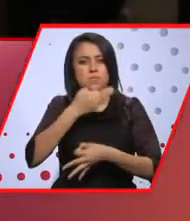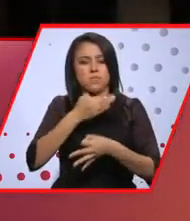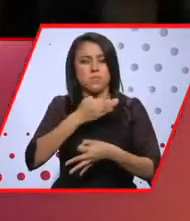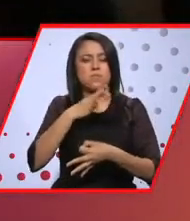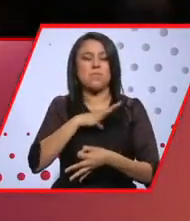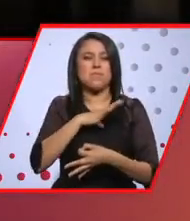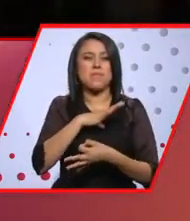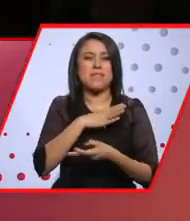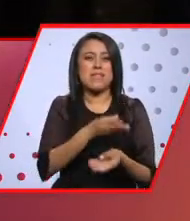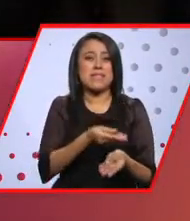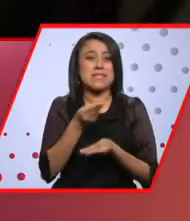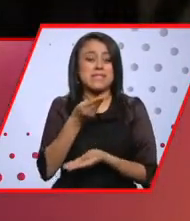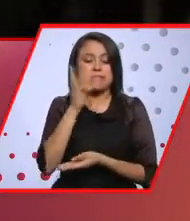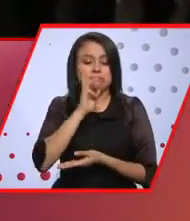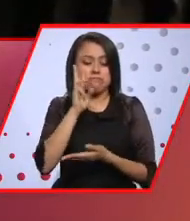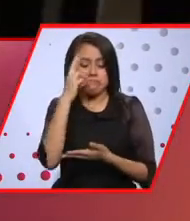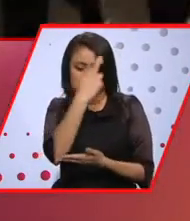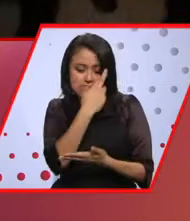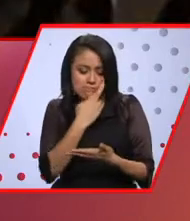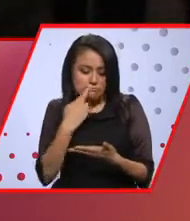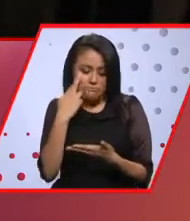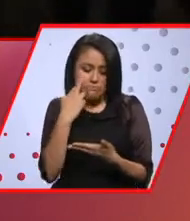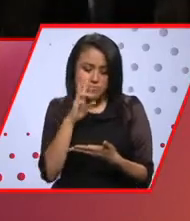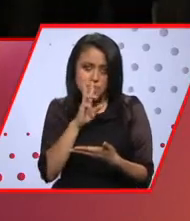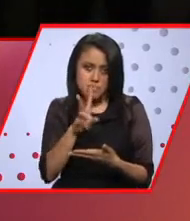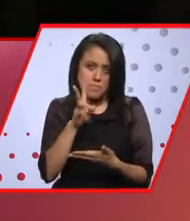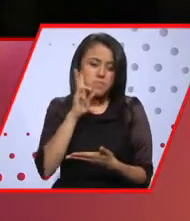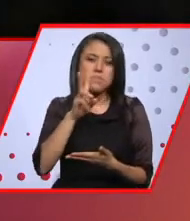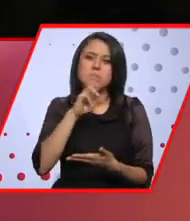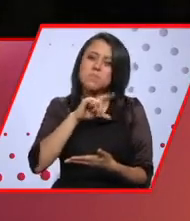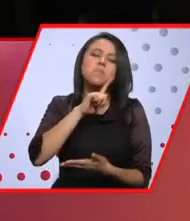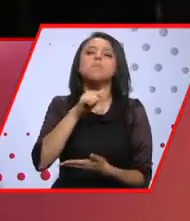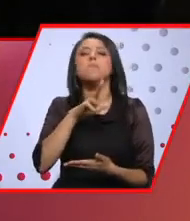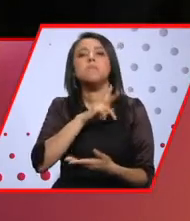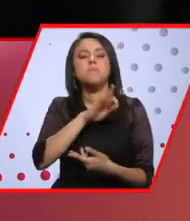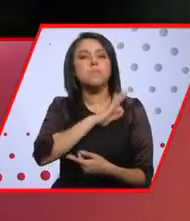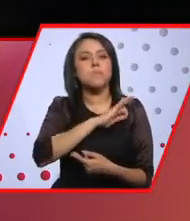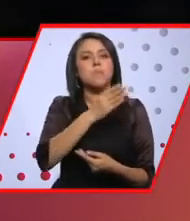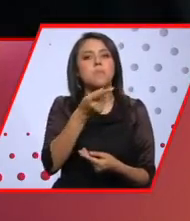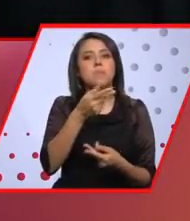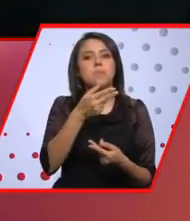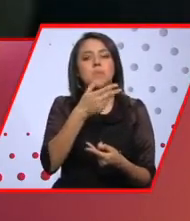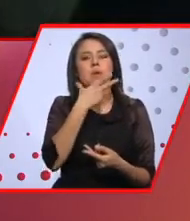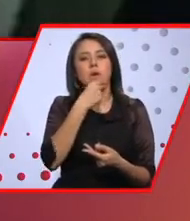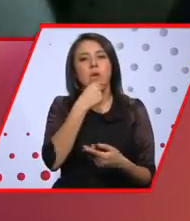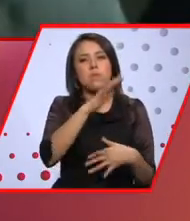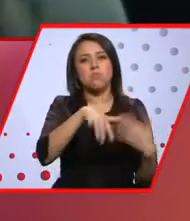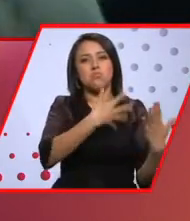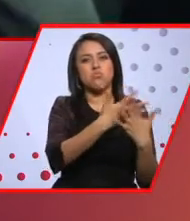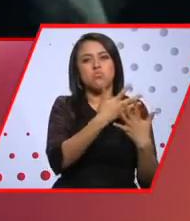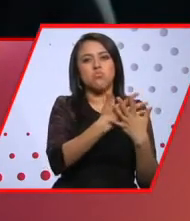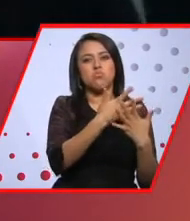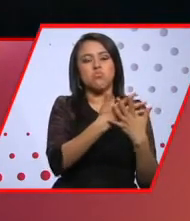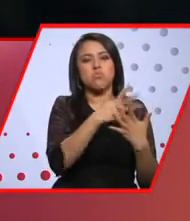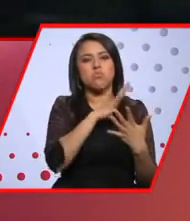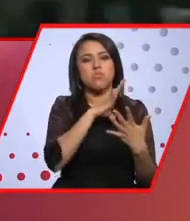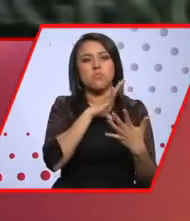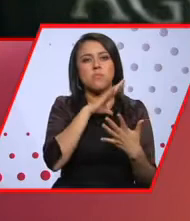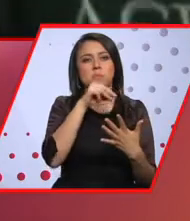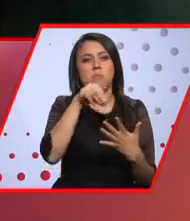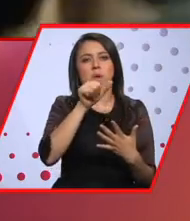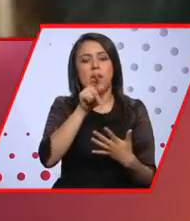que el juez lo revise que se pueda hacer la solicitud para que se traslade de la cárcel del centro de